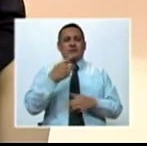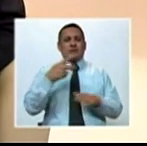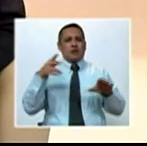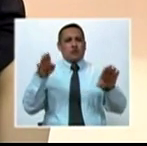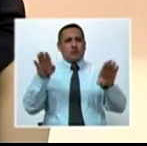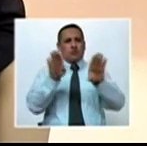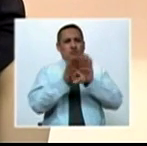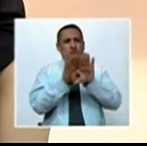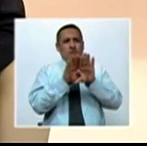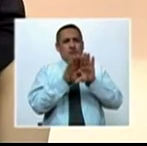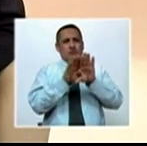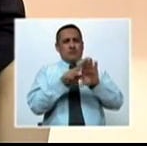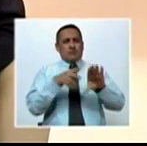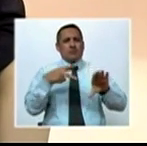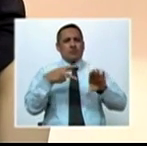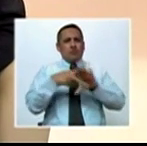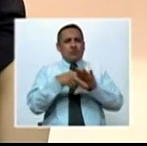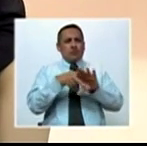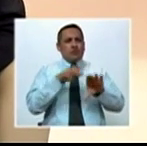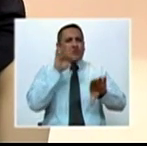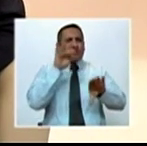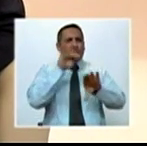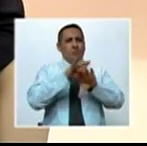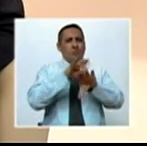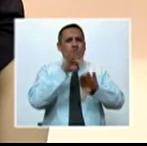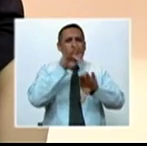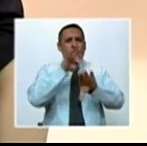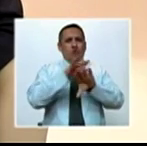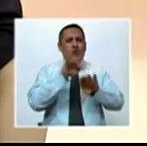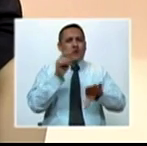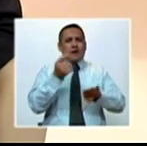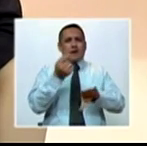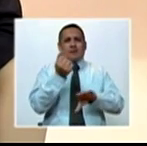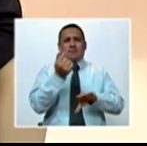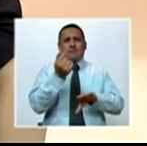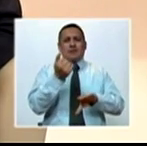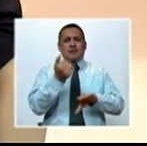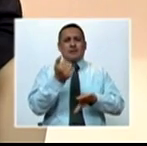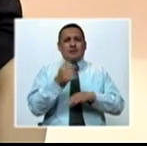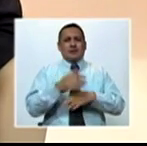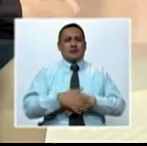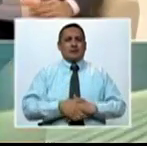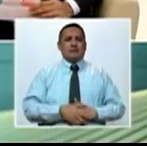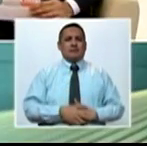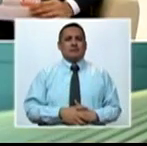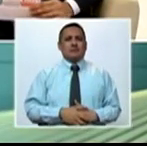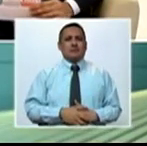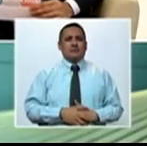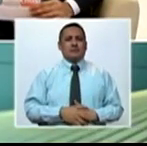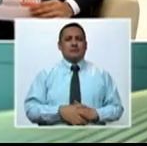siendo bloqueada y que no puede ella